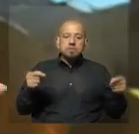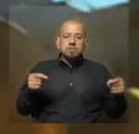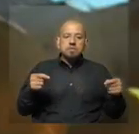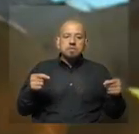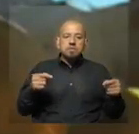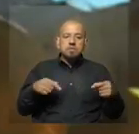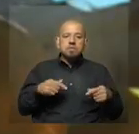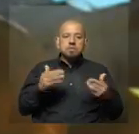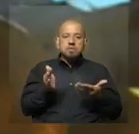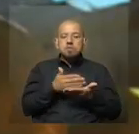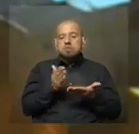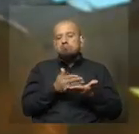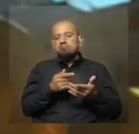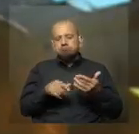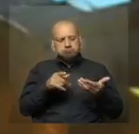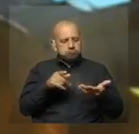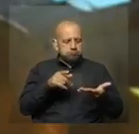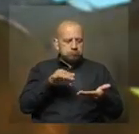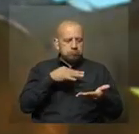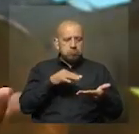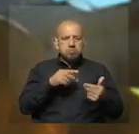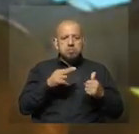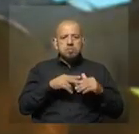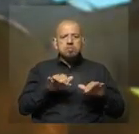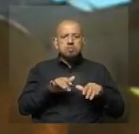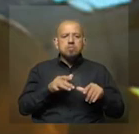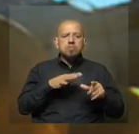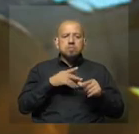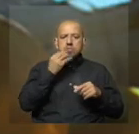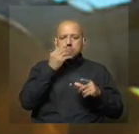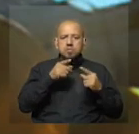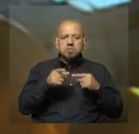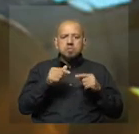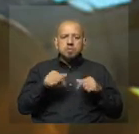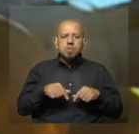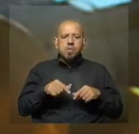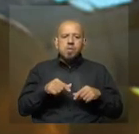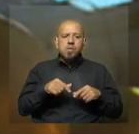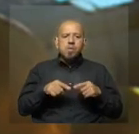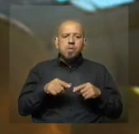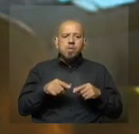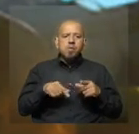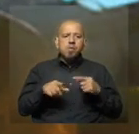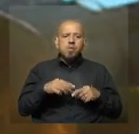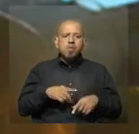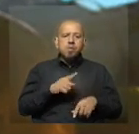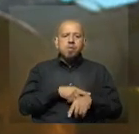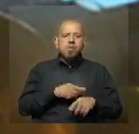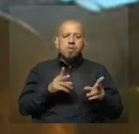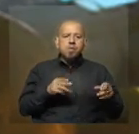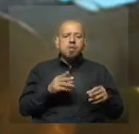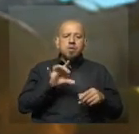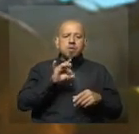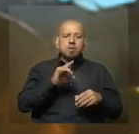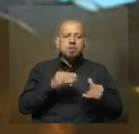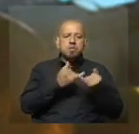la página en general, cómo presentan los alimentos. Sí. Y además está buenísimo eso de que se actualice cada tan en periodos tan cortos, bueno, ¿no? 15 días